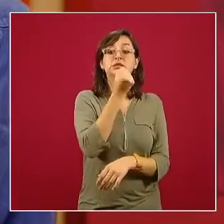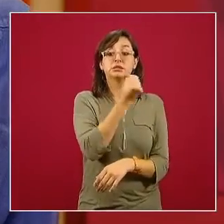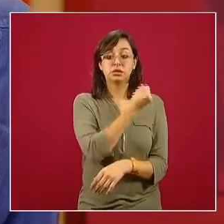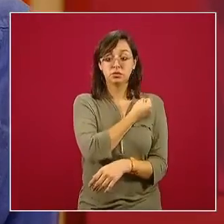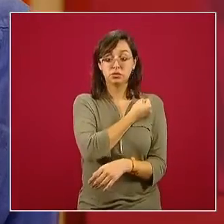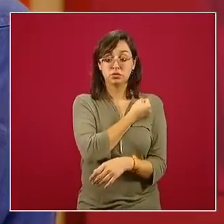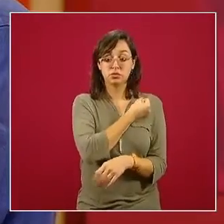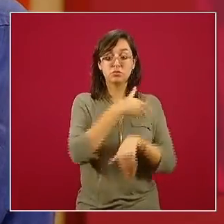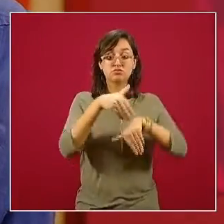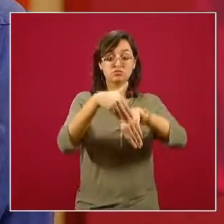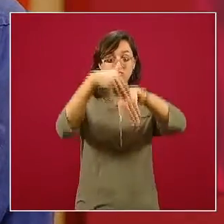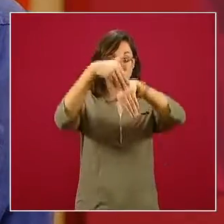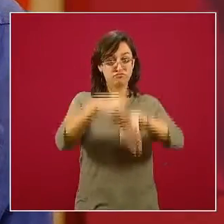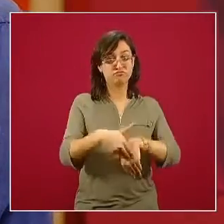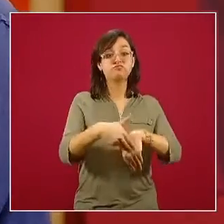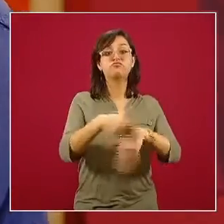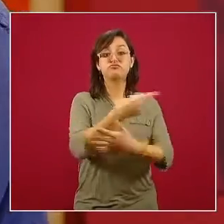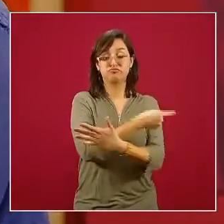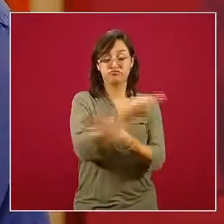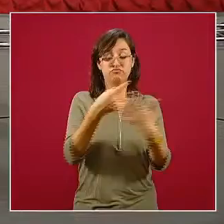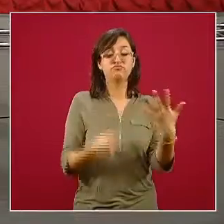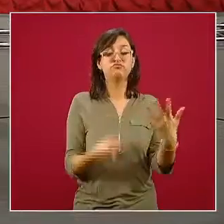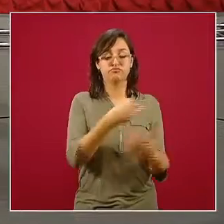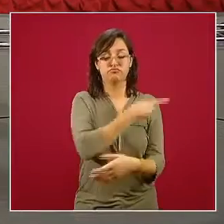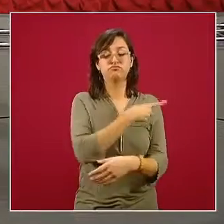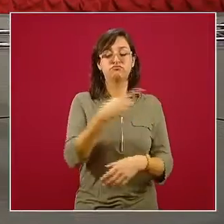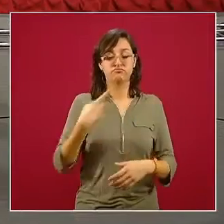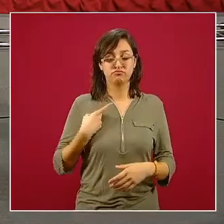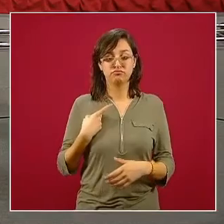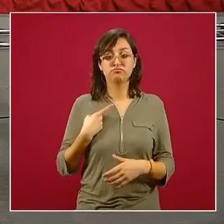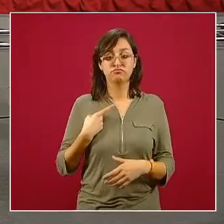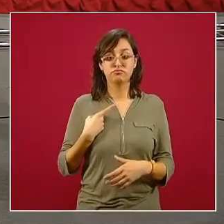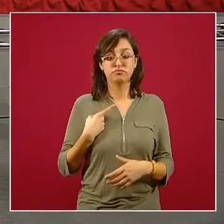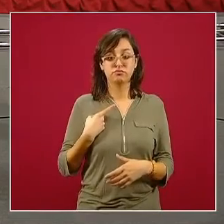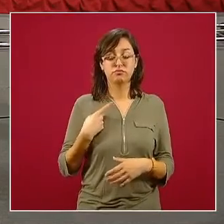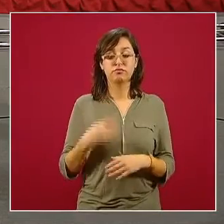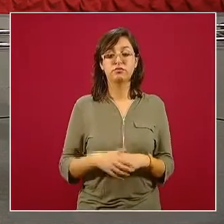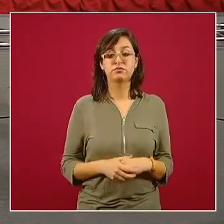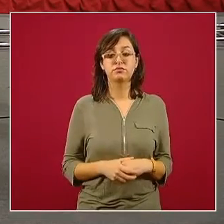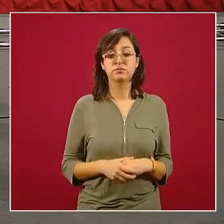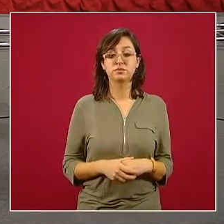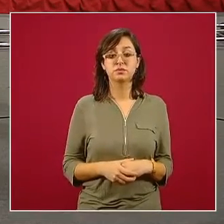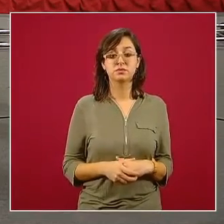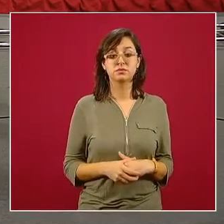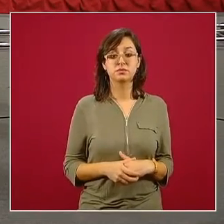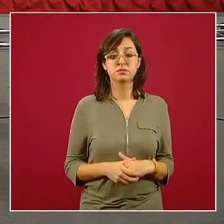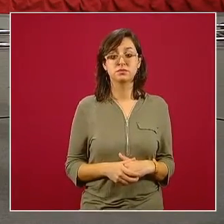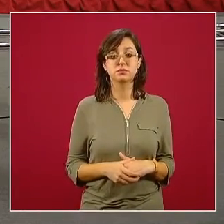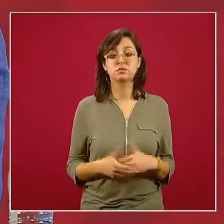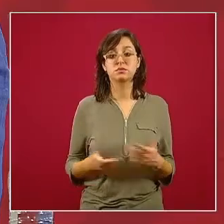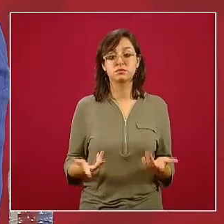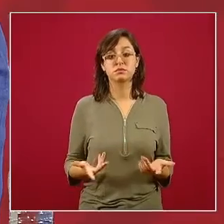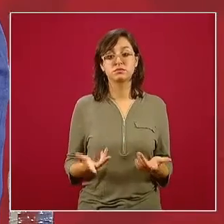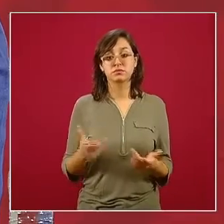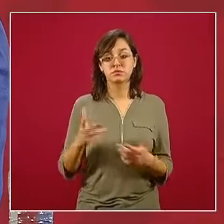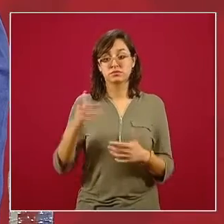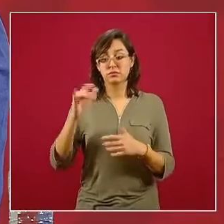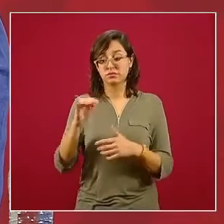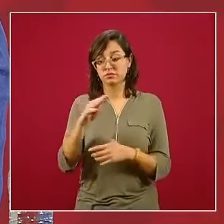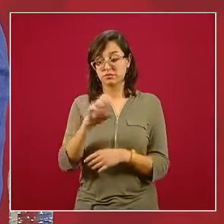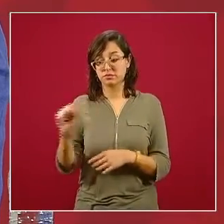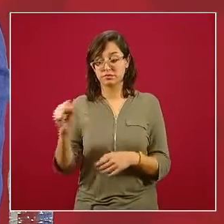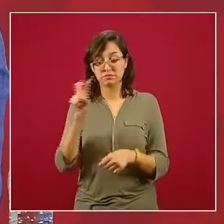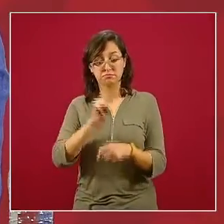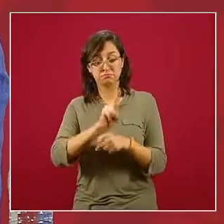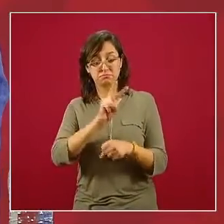de acuerdo al lineamiento que establece la autoridad sanitaria y que se basa precisamente en el trabajo del Seguro Social.